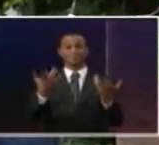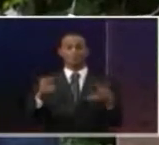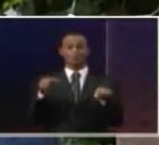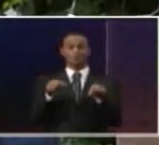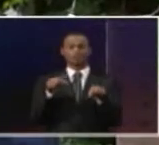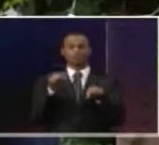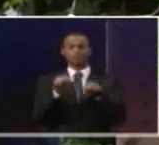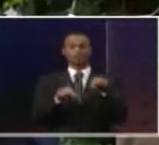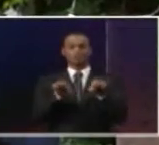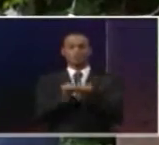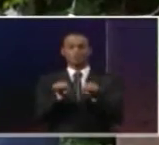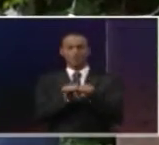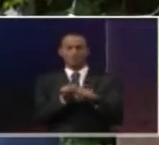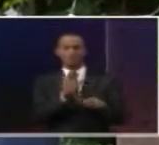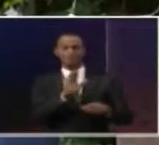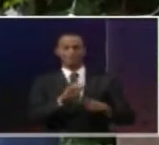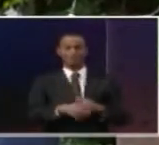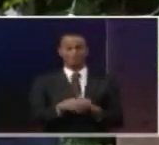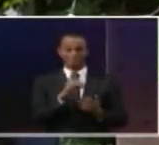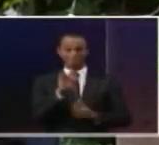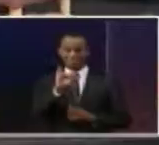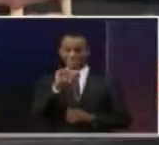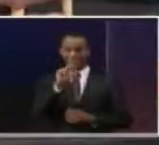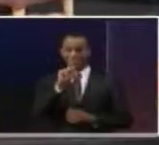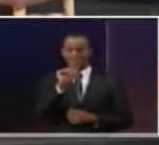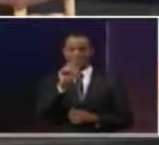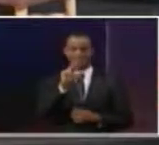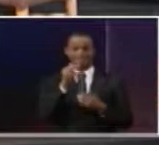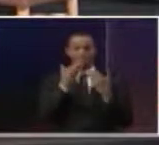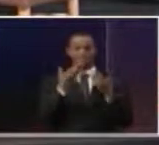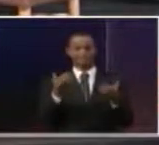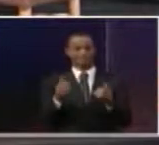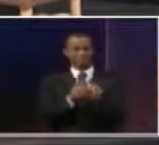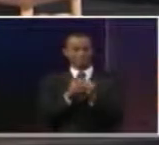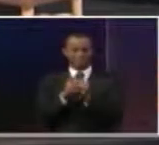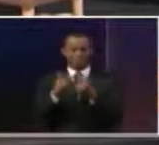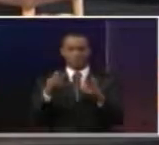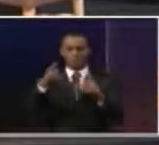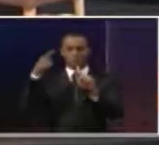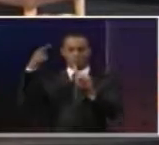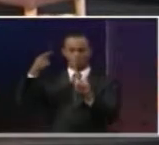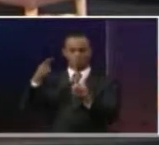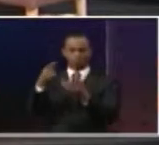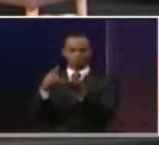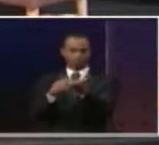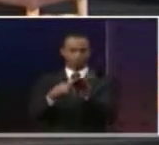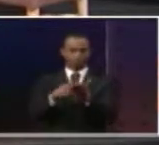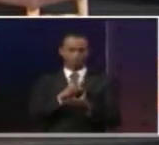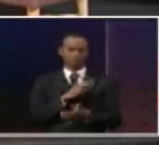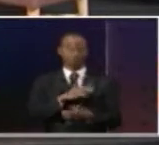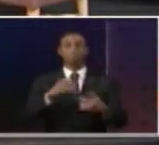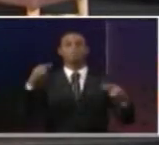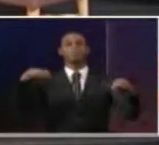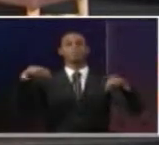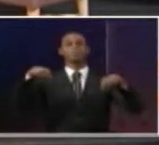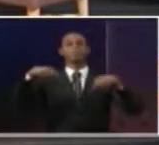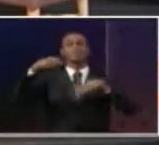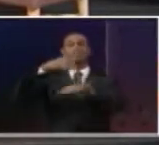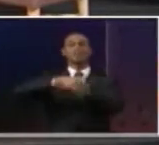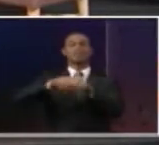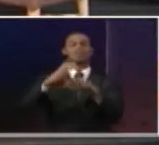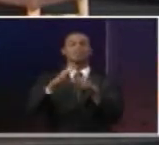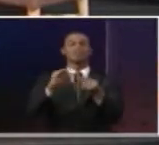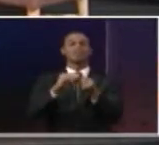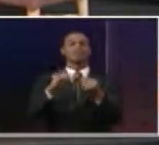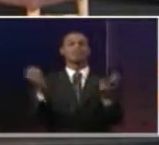Zapatos con Dayanara. Gracias por estar con nosotros en esta tarde para debatir temas. Sí. Vamos a hablar esta noche de